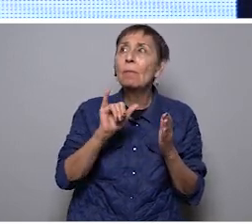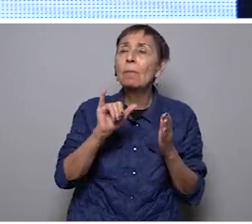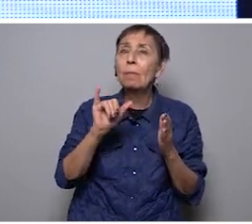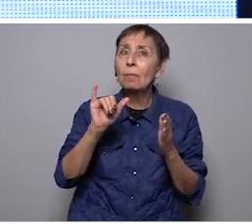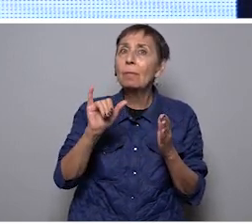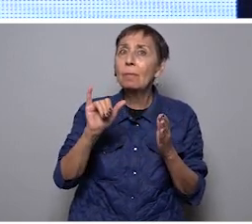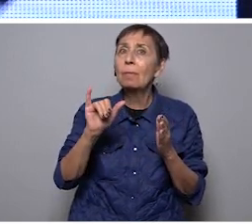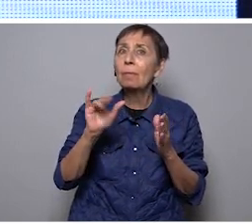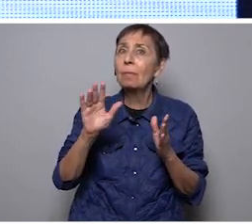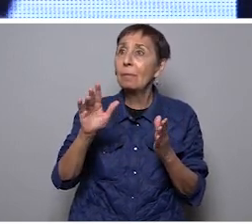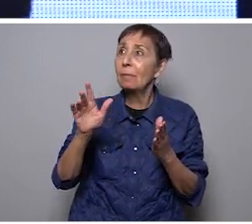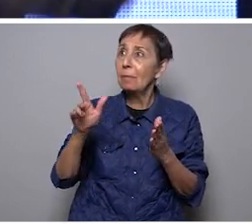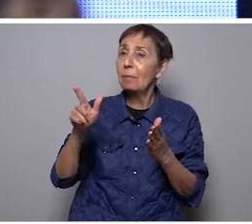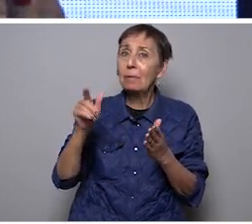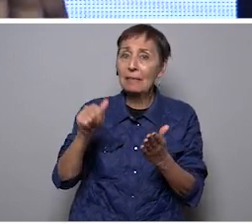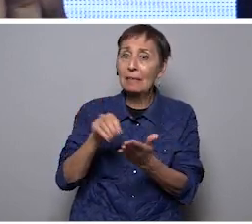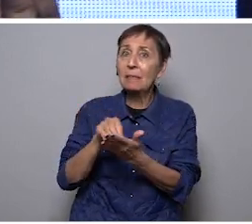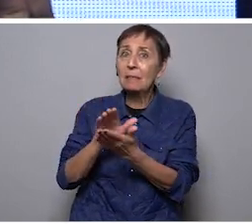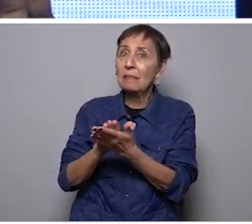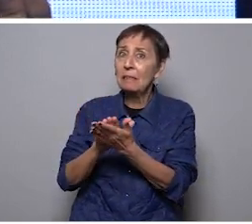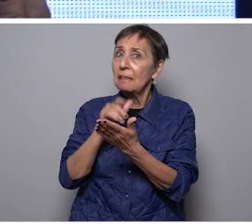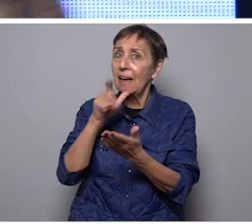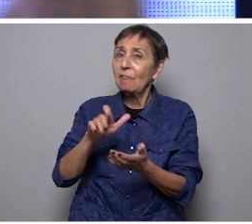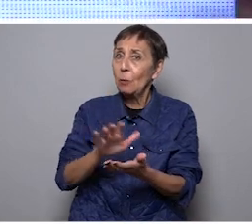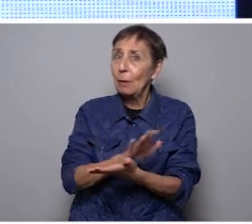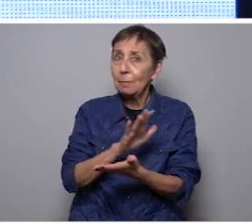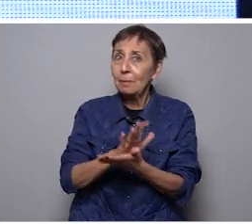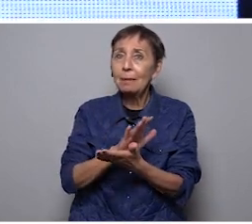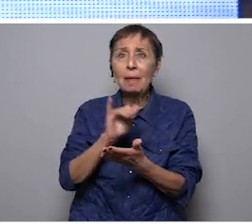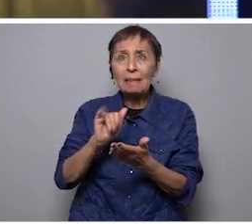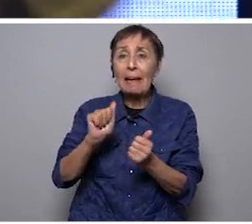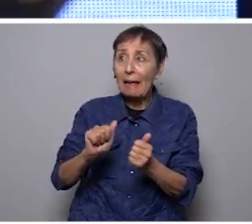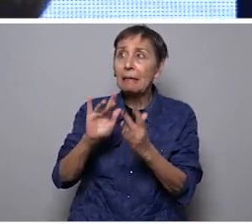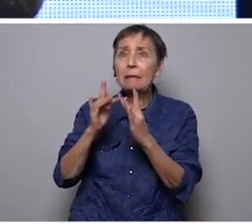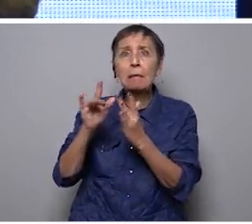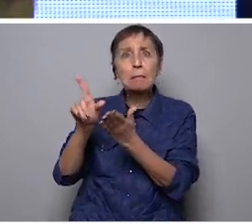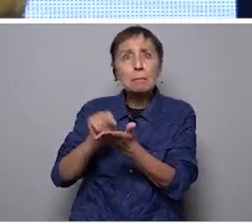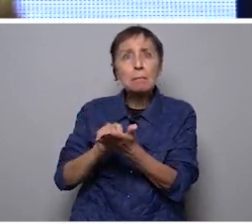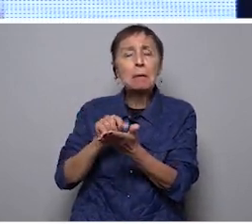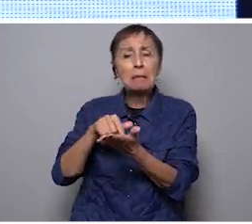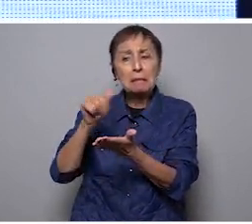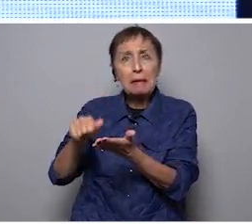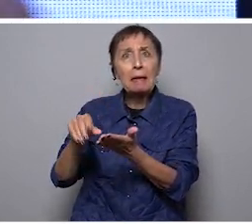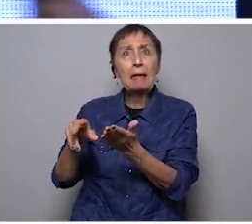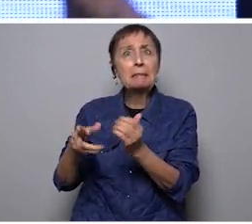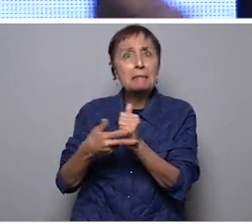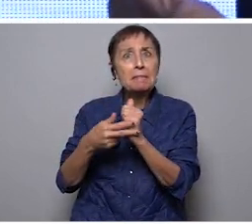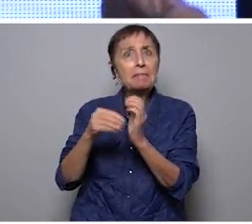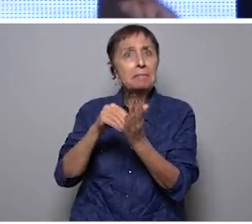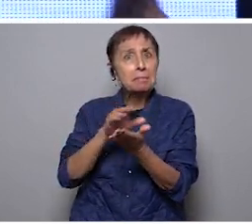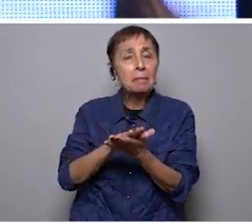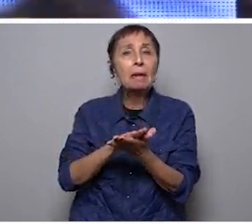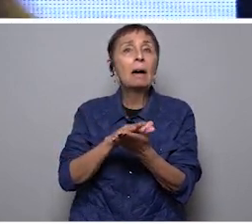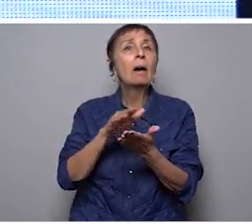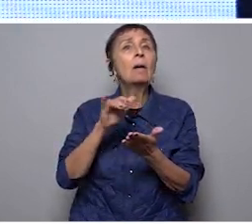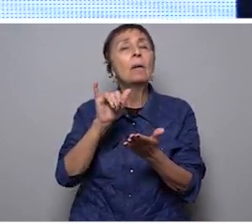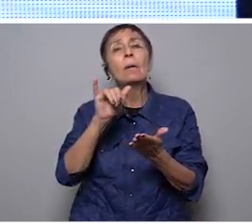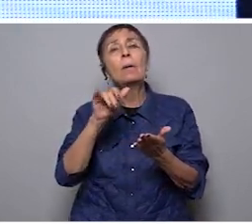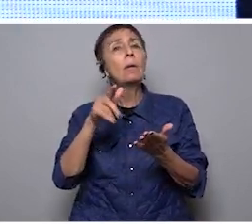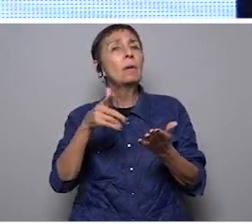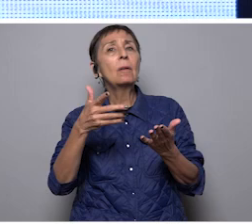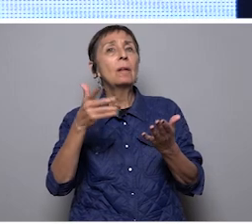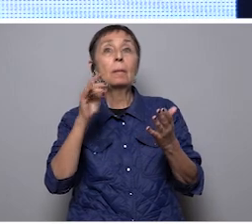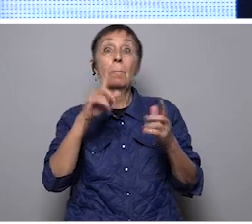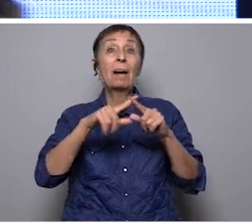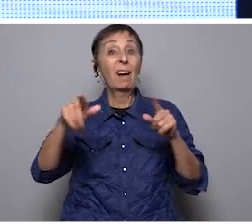digitalización y eso no es tan rápido ya eso va eh cruza por un cambio de la cultura institucional y la